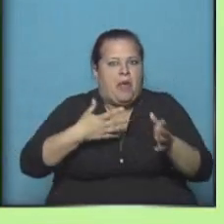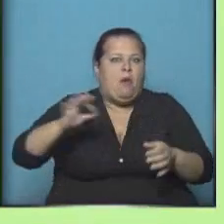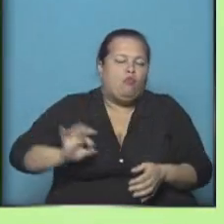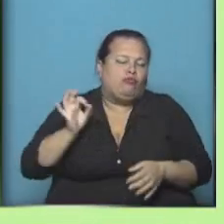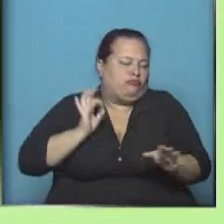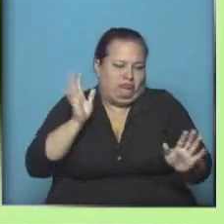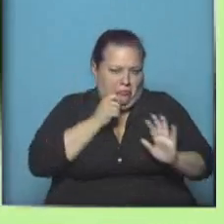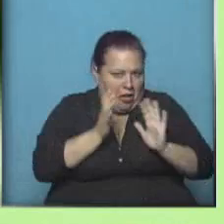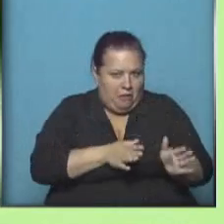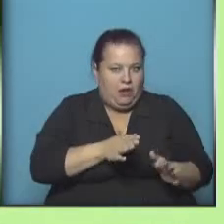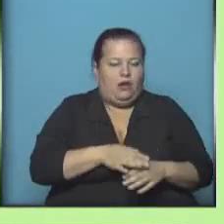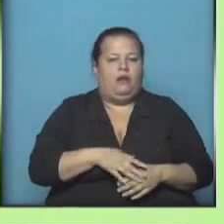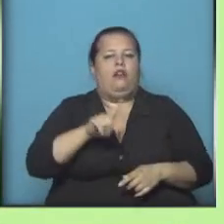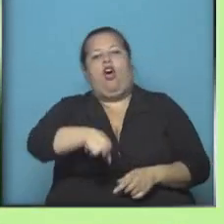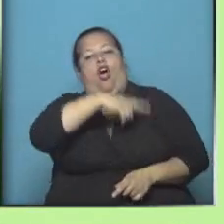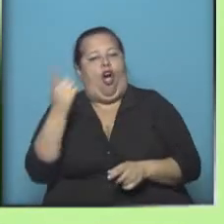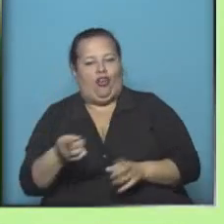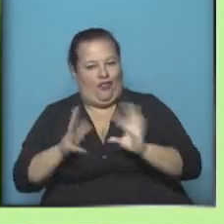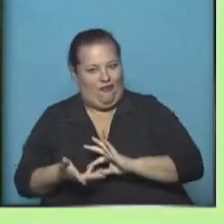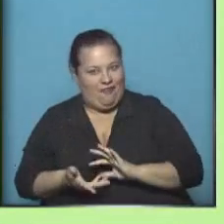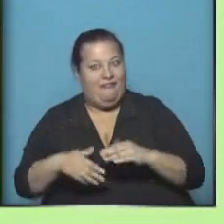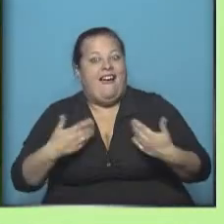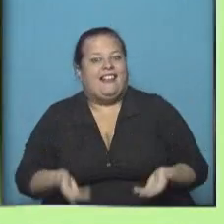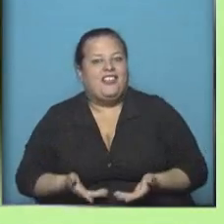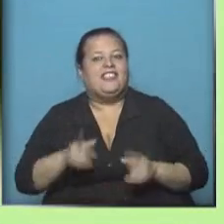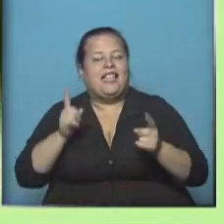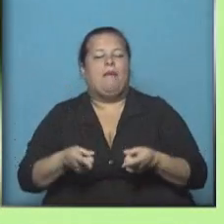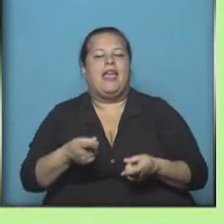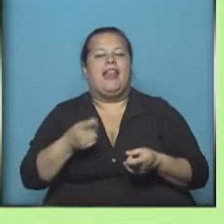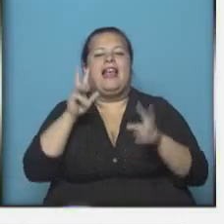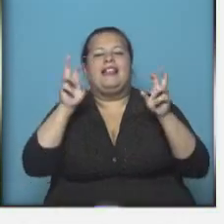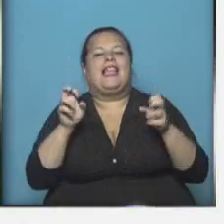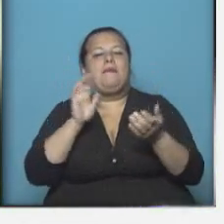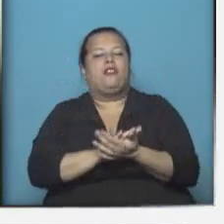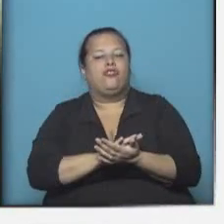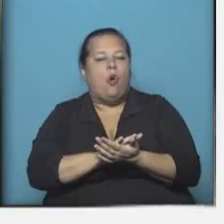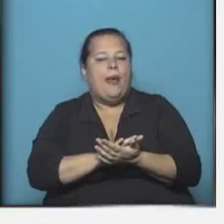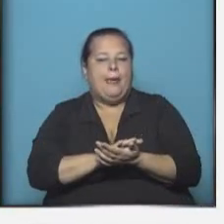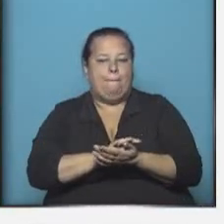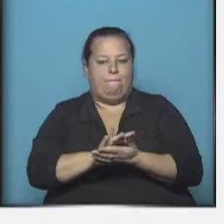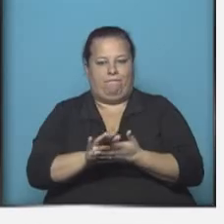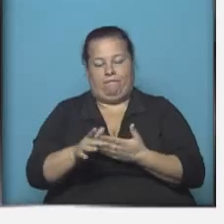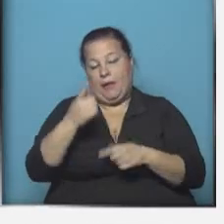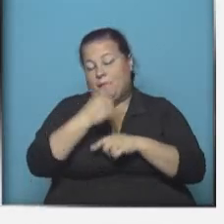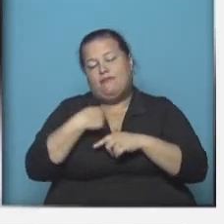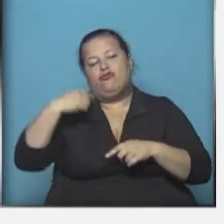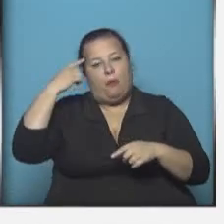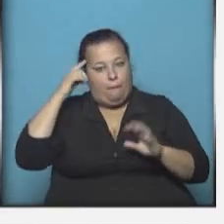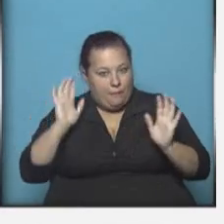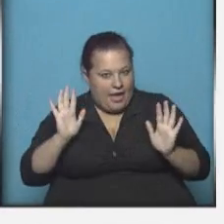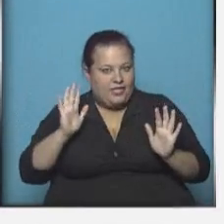mucho tiempo, se mete lo otro, ¿no? Y entonces se mete este componente, ante todo, yo creo